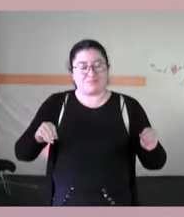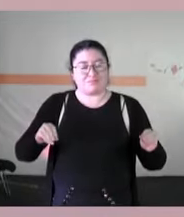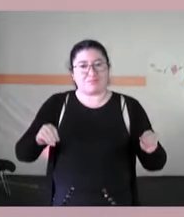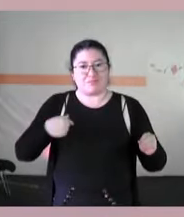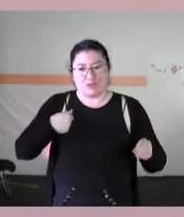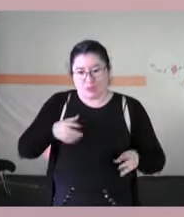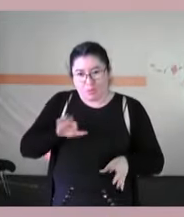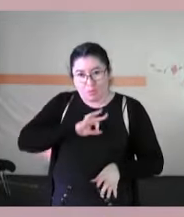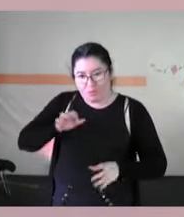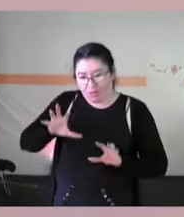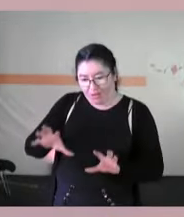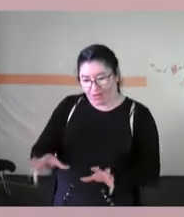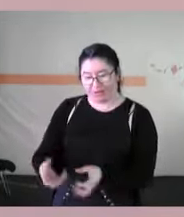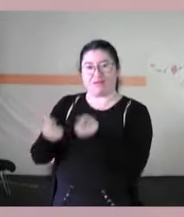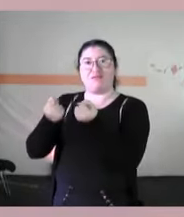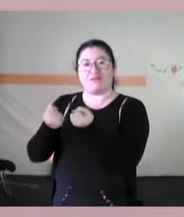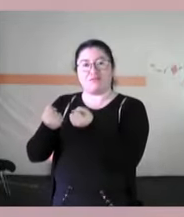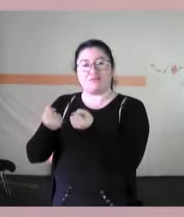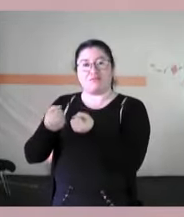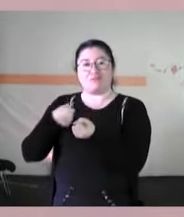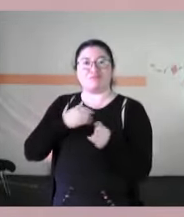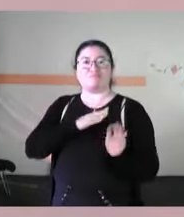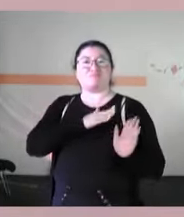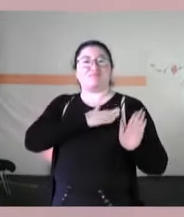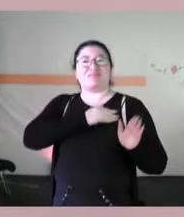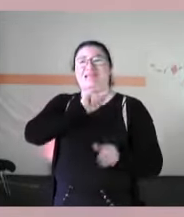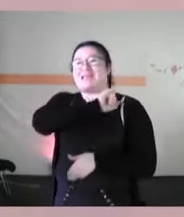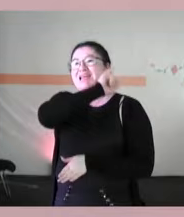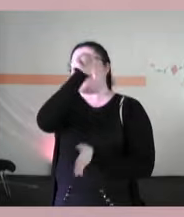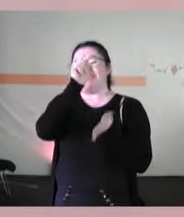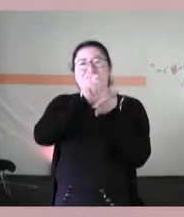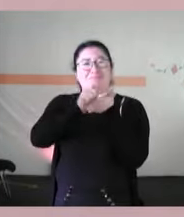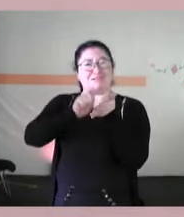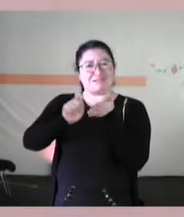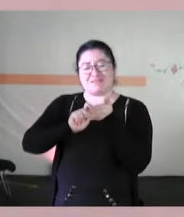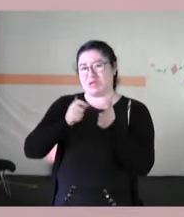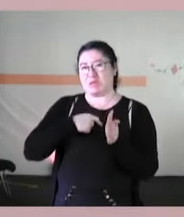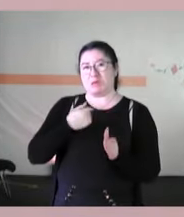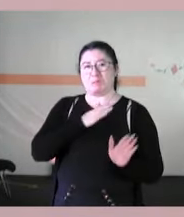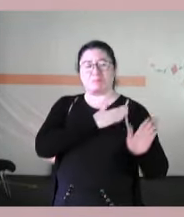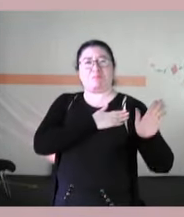escribir y tuviera que prometer que no voy a escribir nunca más,